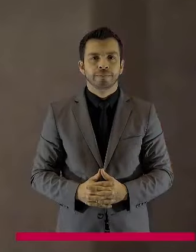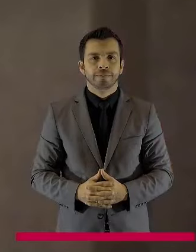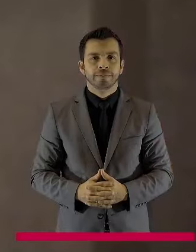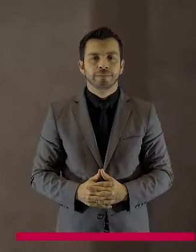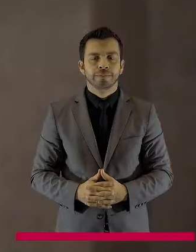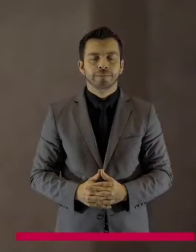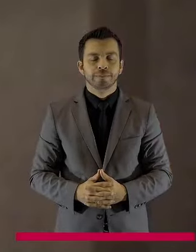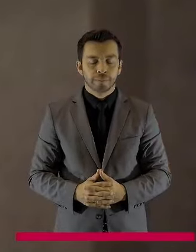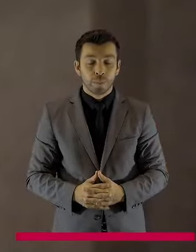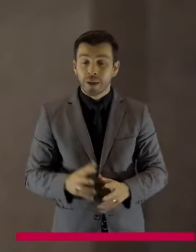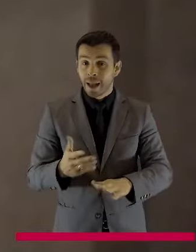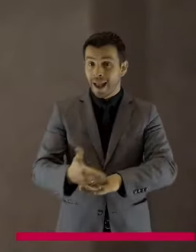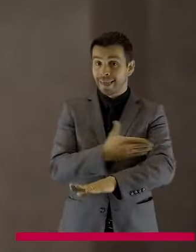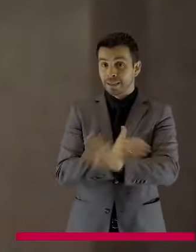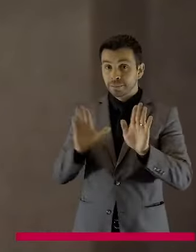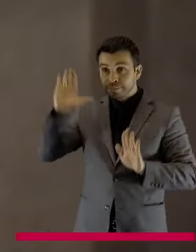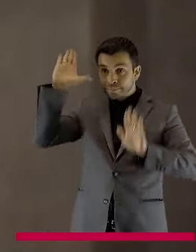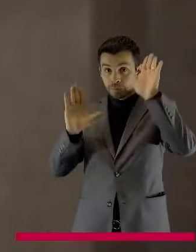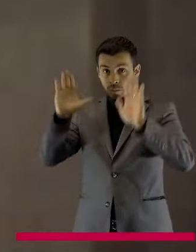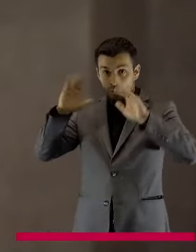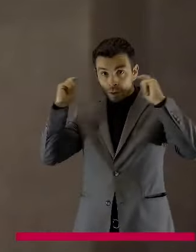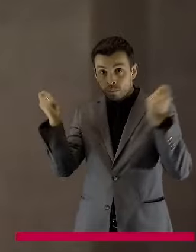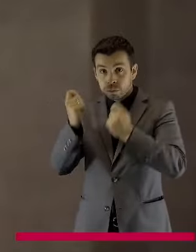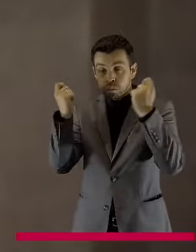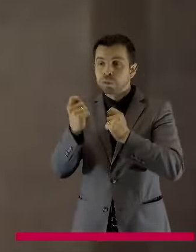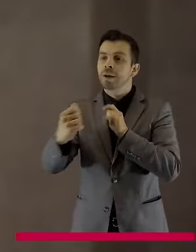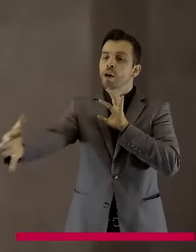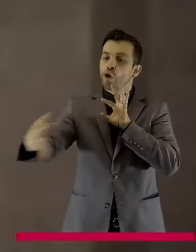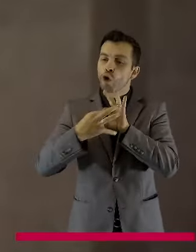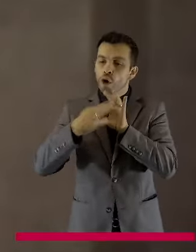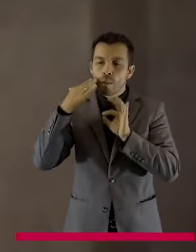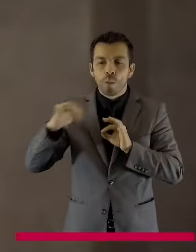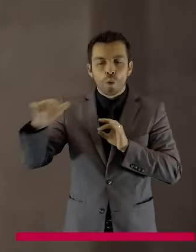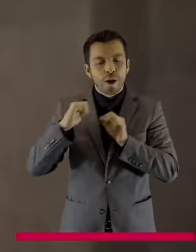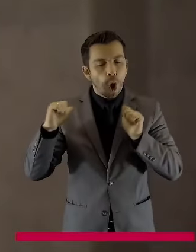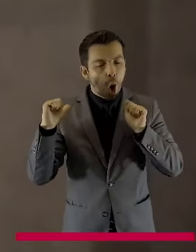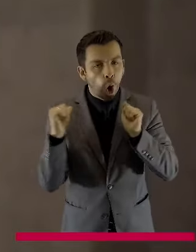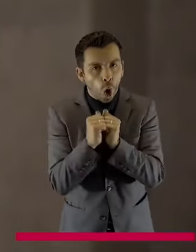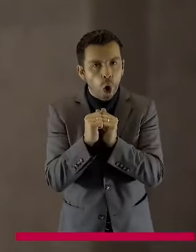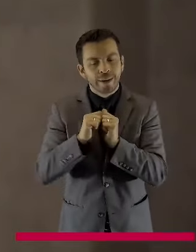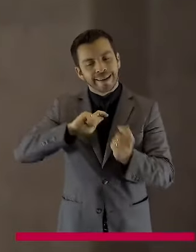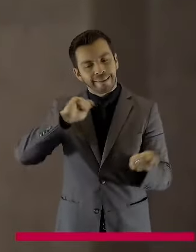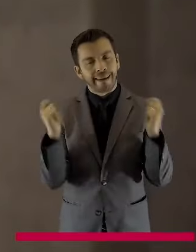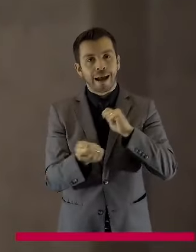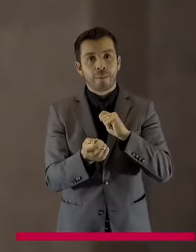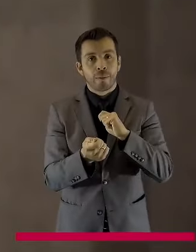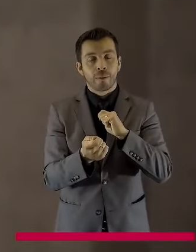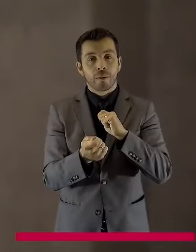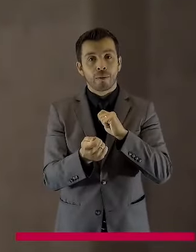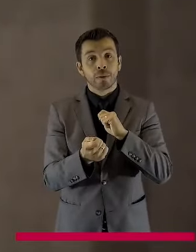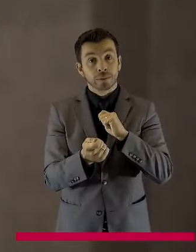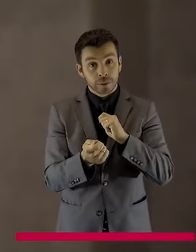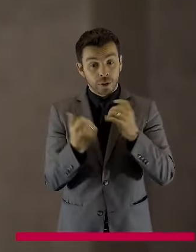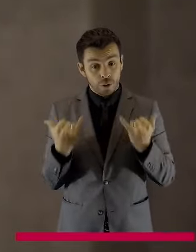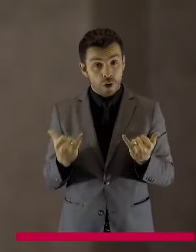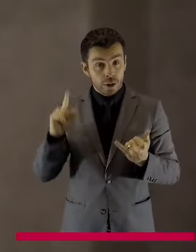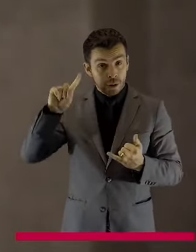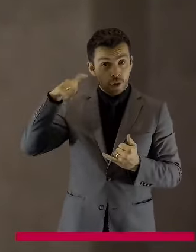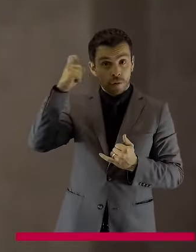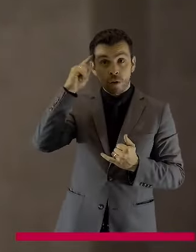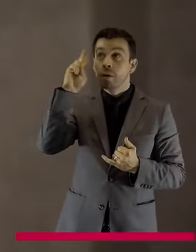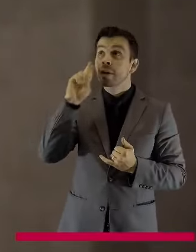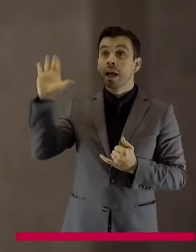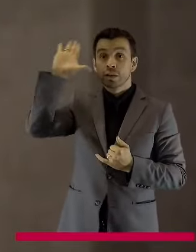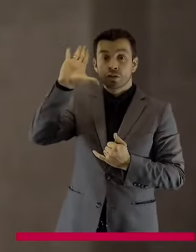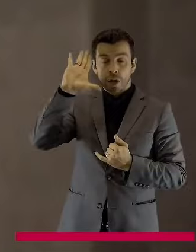En campaña dijimos que el cambio es con las mujeres o no será, y hoy estamos como Gobierno Nacional